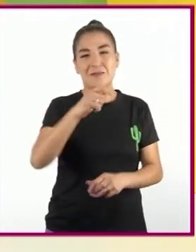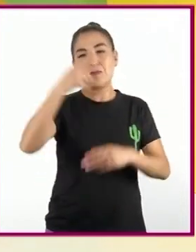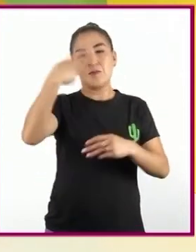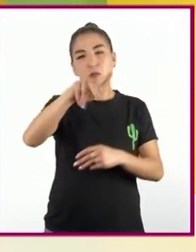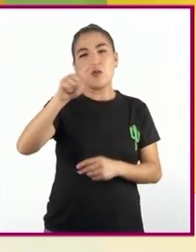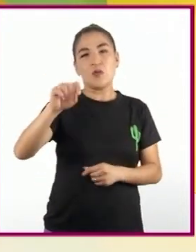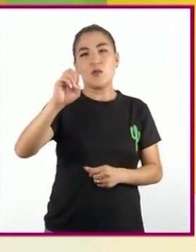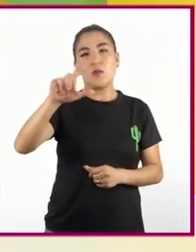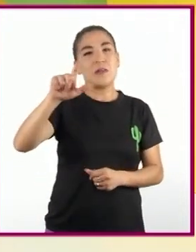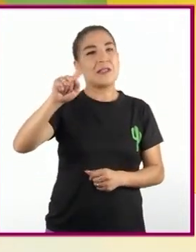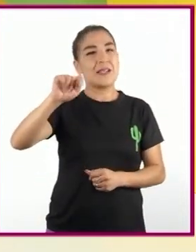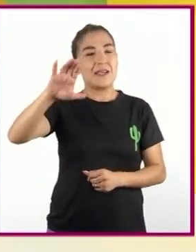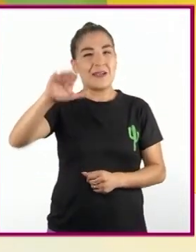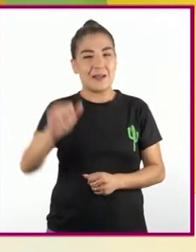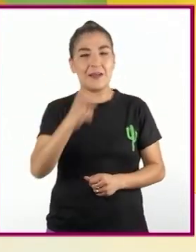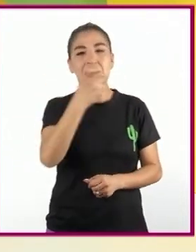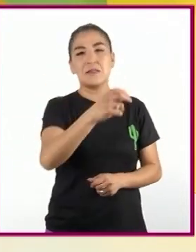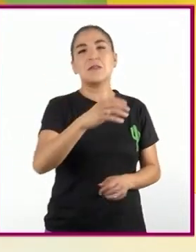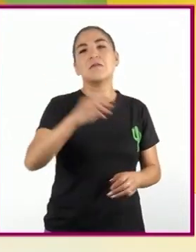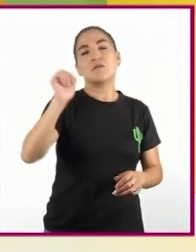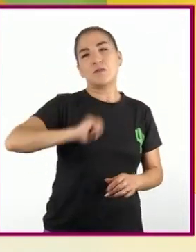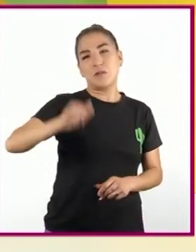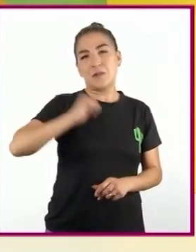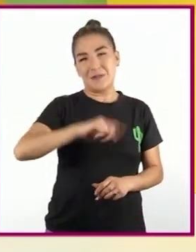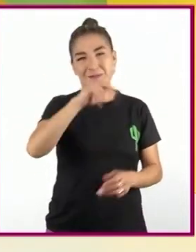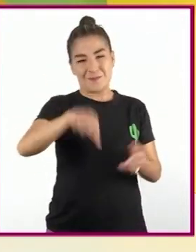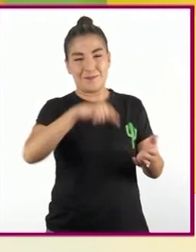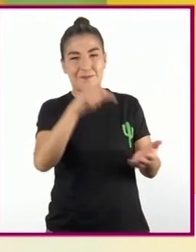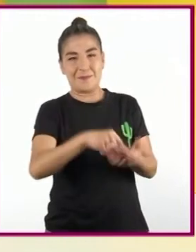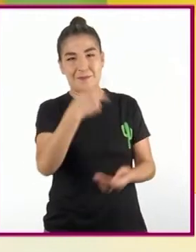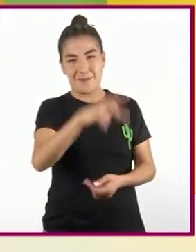tolteca por aquellos años en el altiplano central.